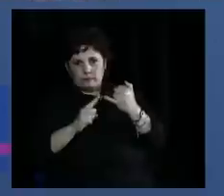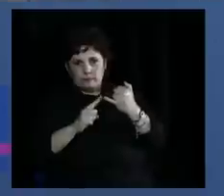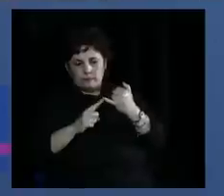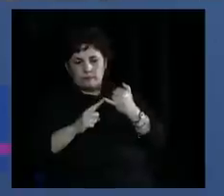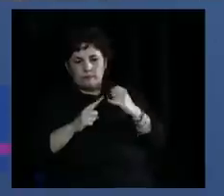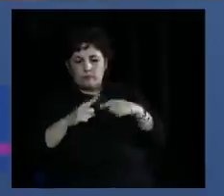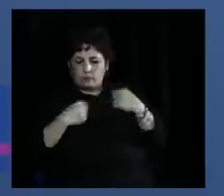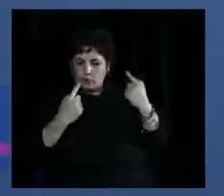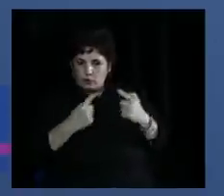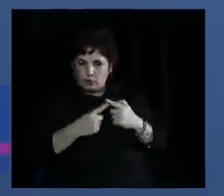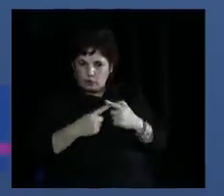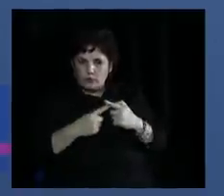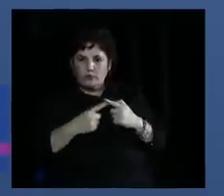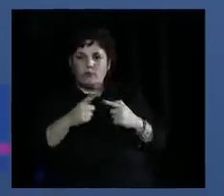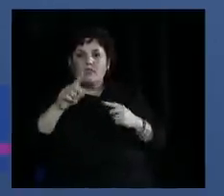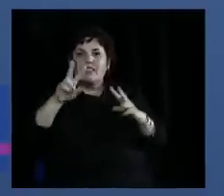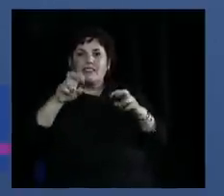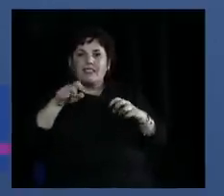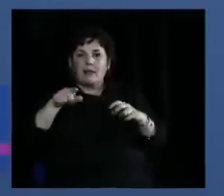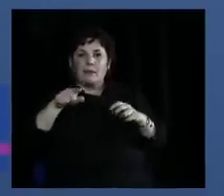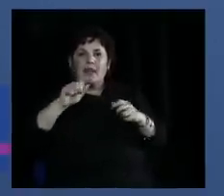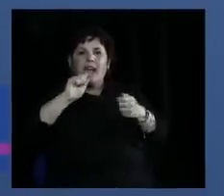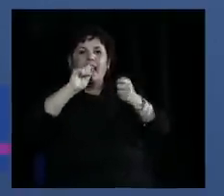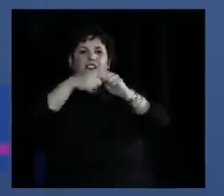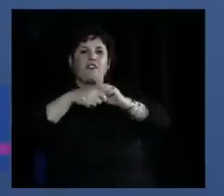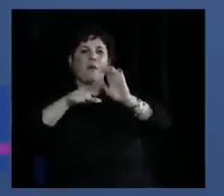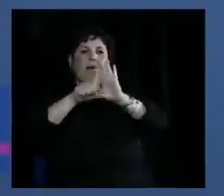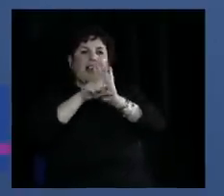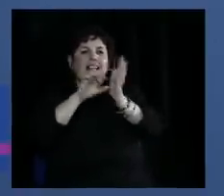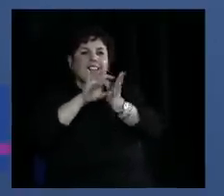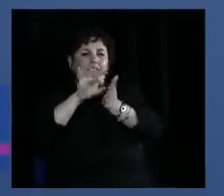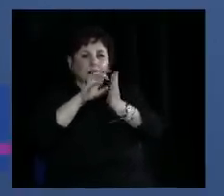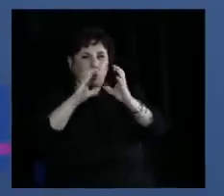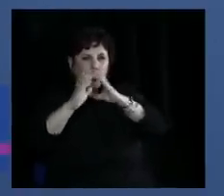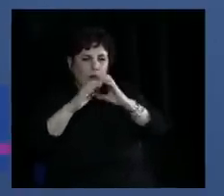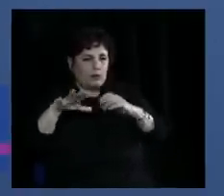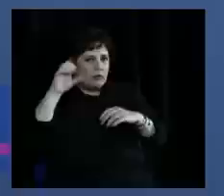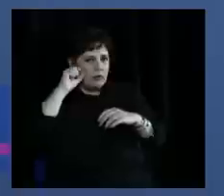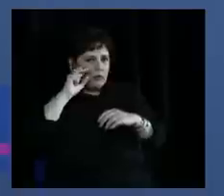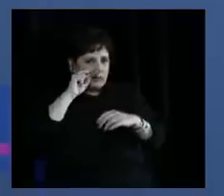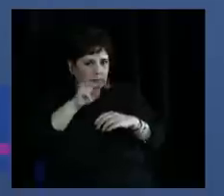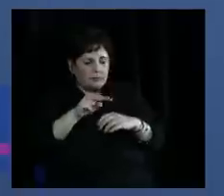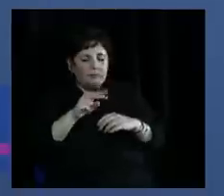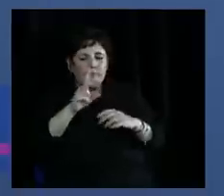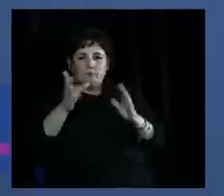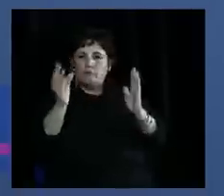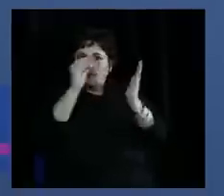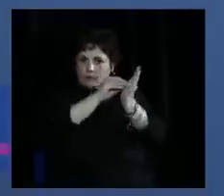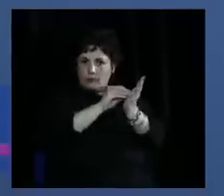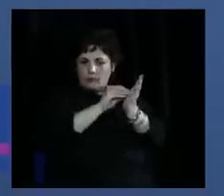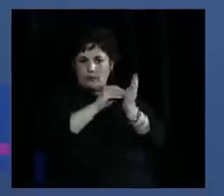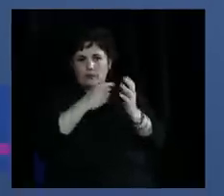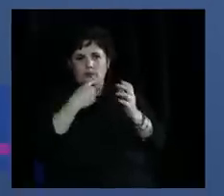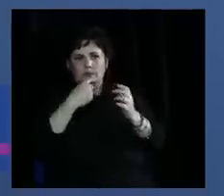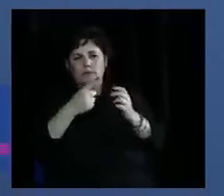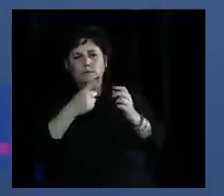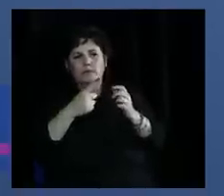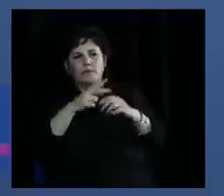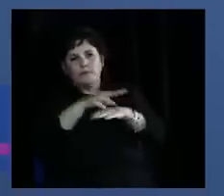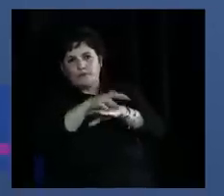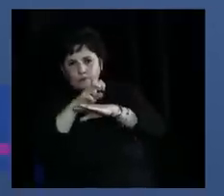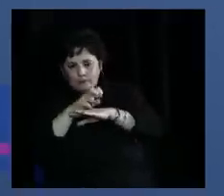que nosotros incluimos el caso de la reforma de la Ley de Servicios de Comunicación Audiovisual como un caso en el